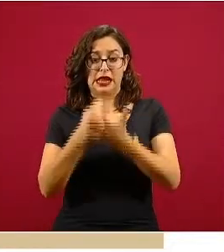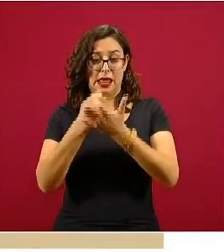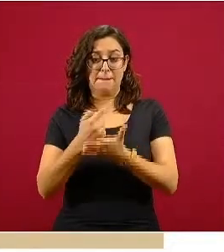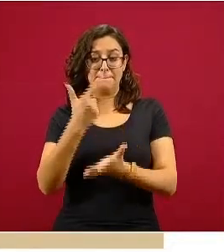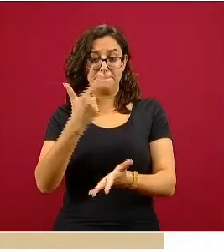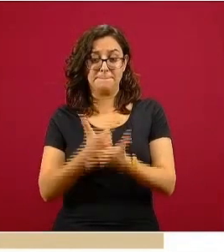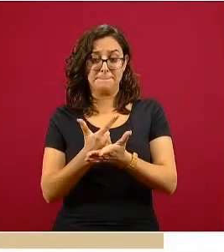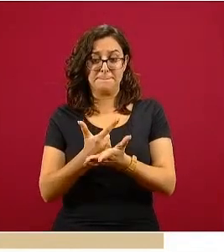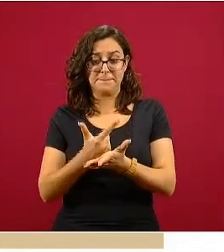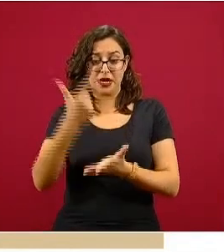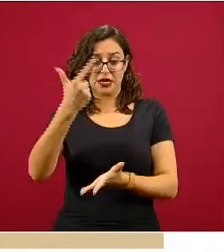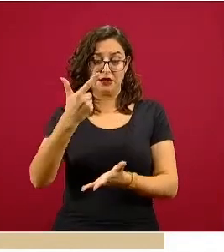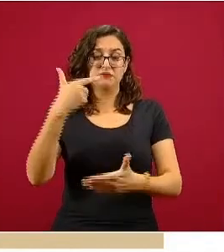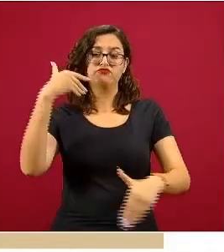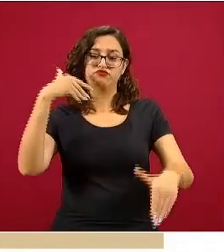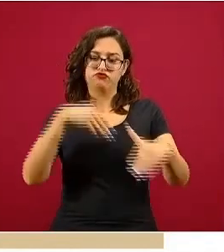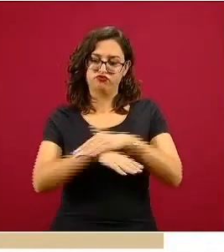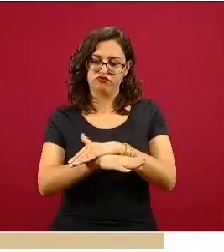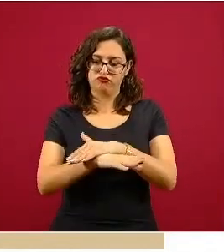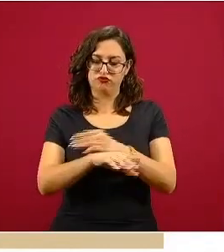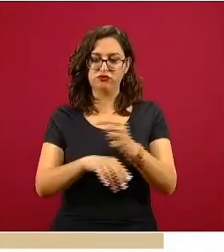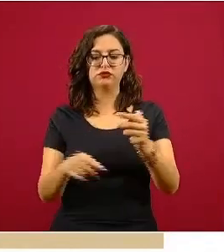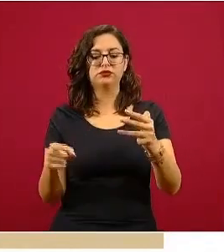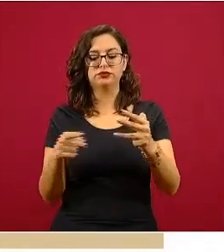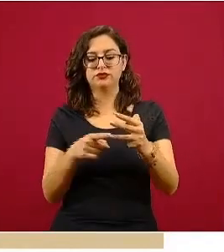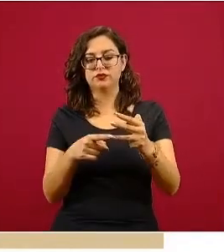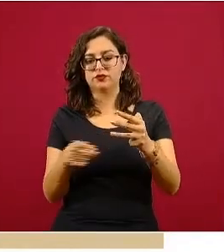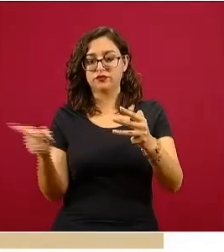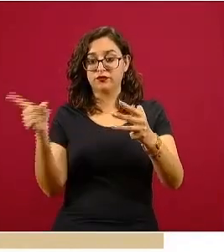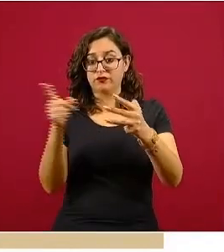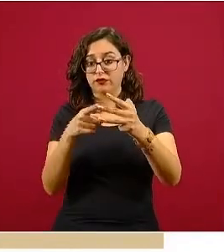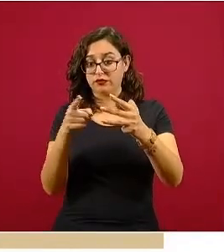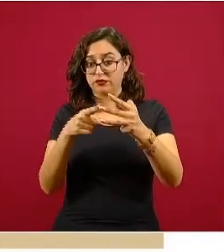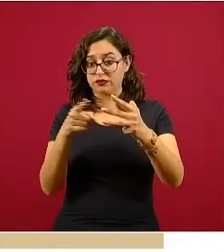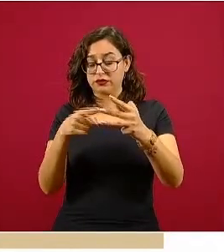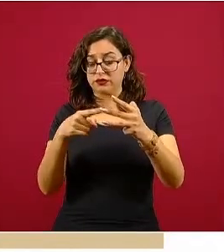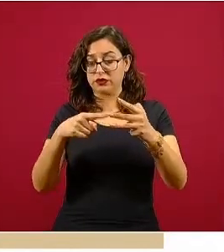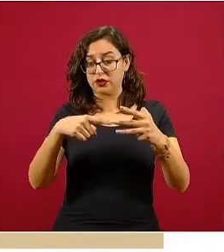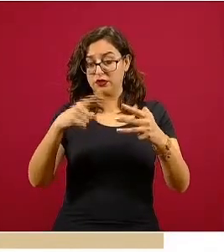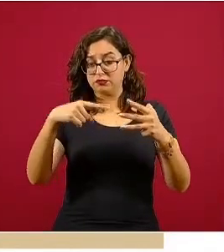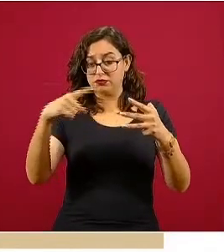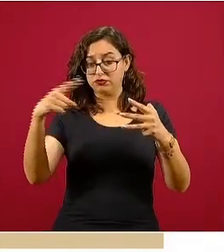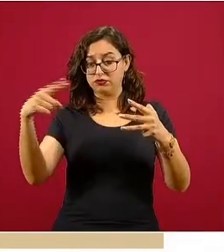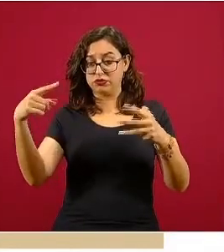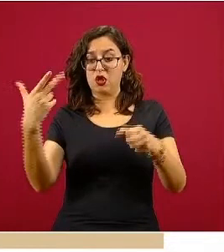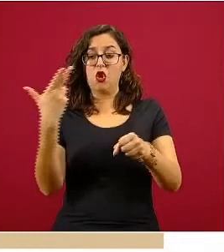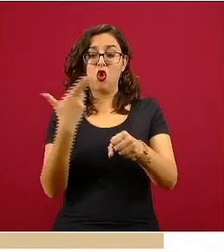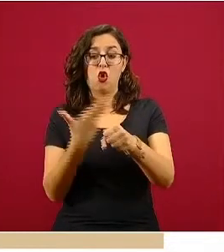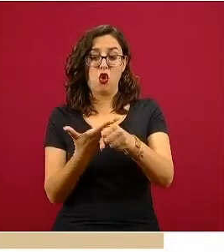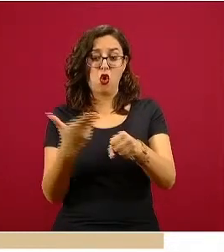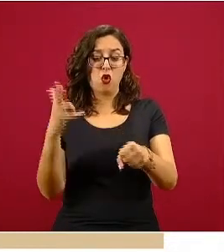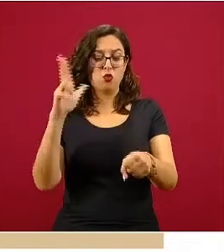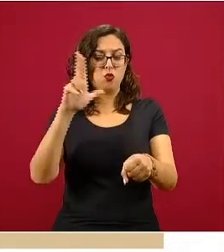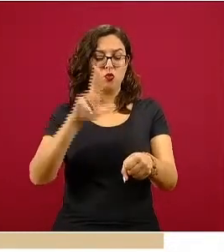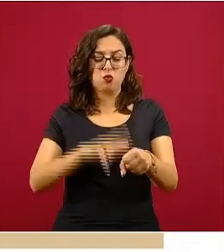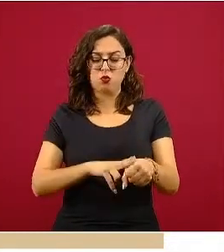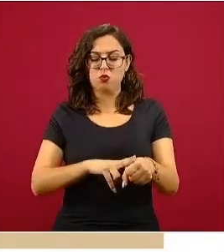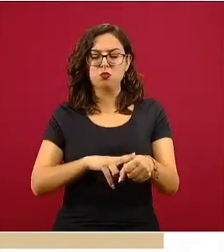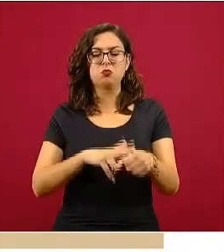la color turquesa. La de color rojo son los que están hospitalizados, digamos que fuera de una unidad de